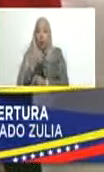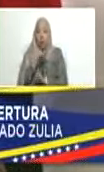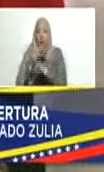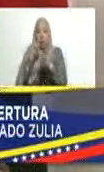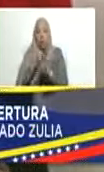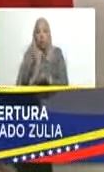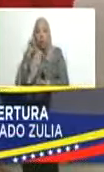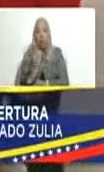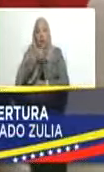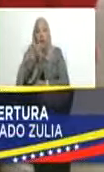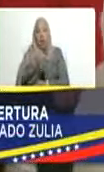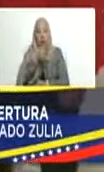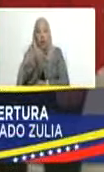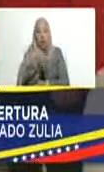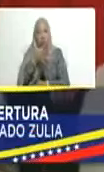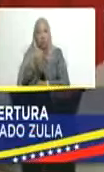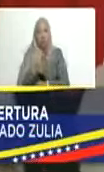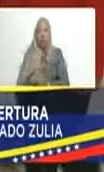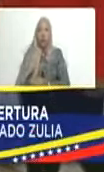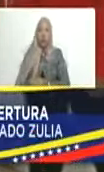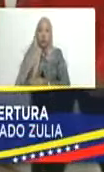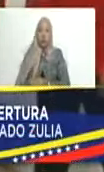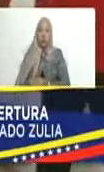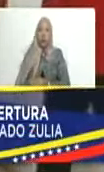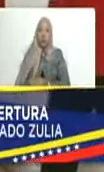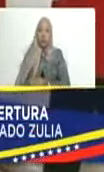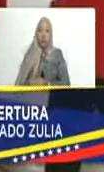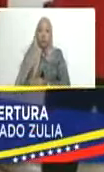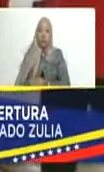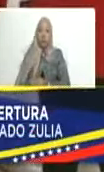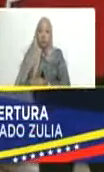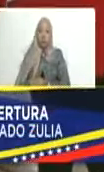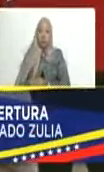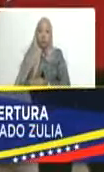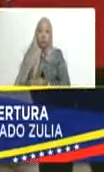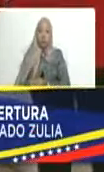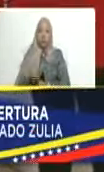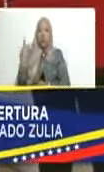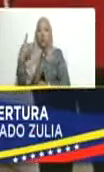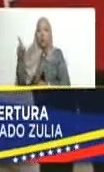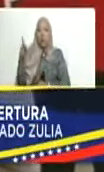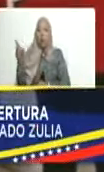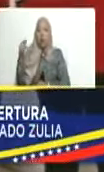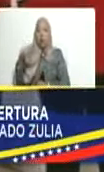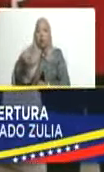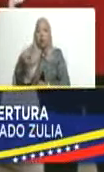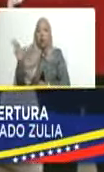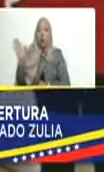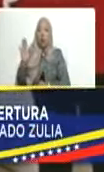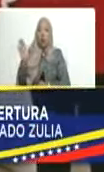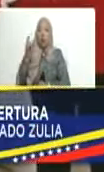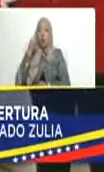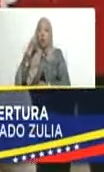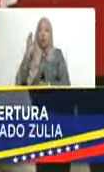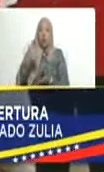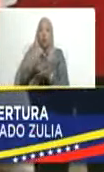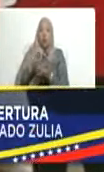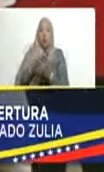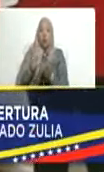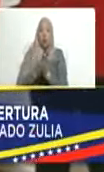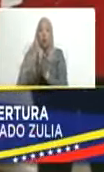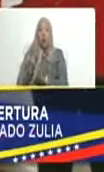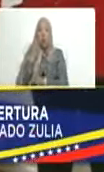Feliz tarde. Seguimos aquí en la parroquia Guada de Ávila, en el CAT de San